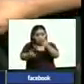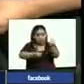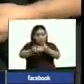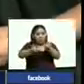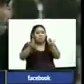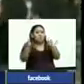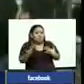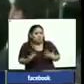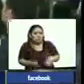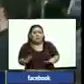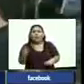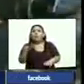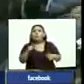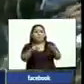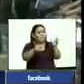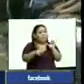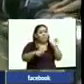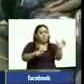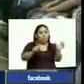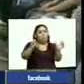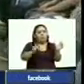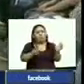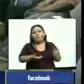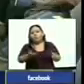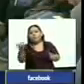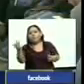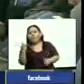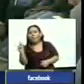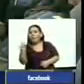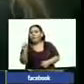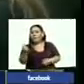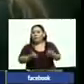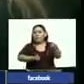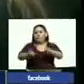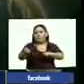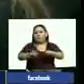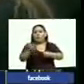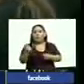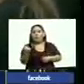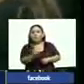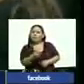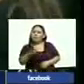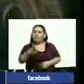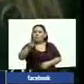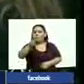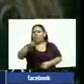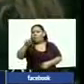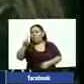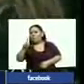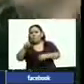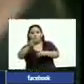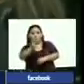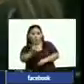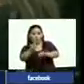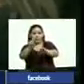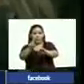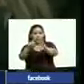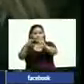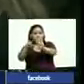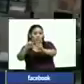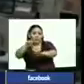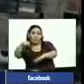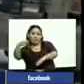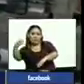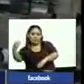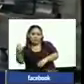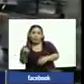Nueva York Ahora será requisito para facilitar que sean emitidos los permisos de conducción para alrededor de 260 mil inmigrantes en el estado de